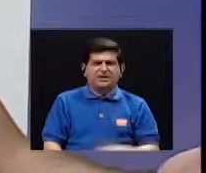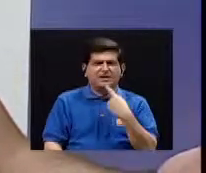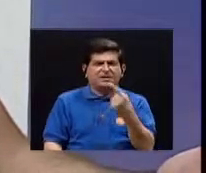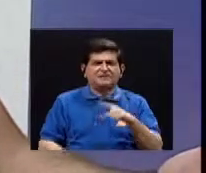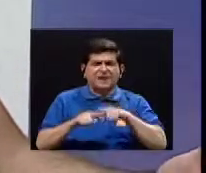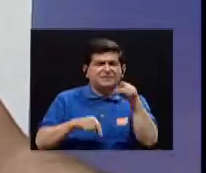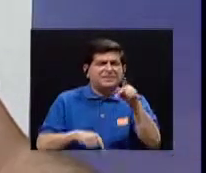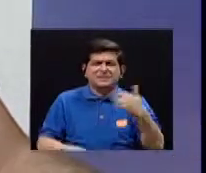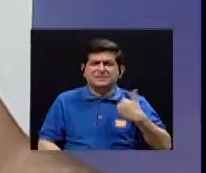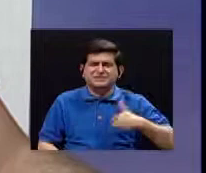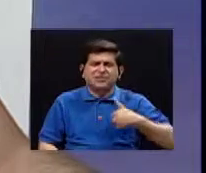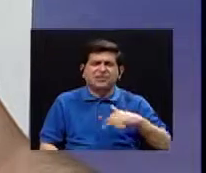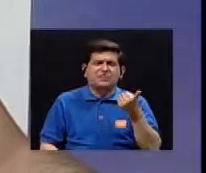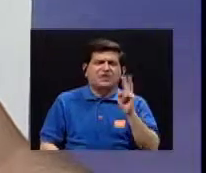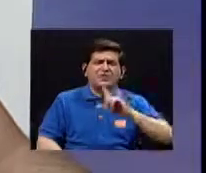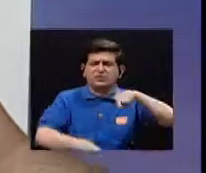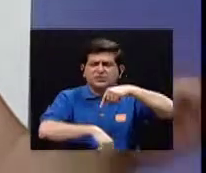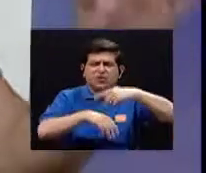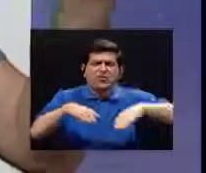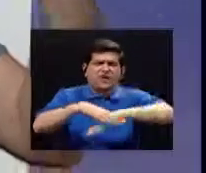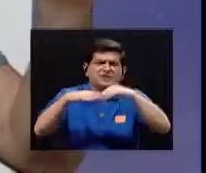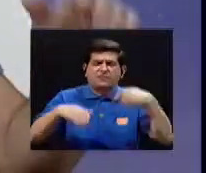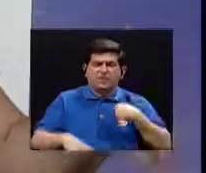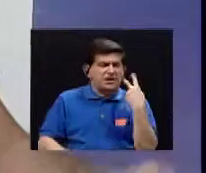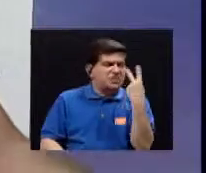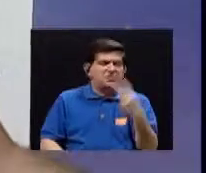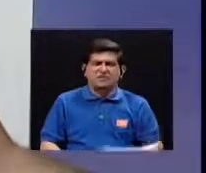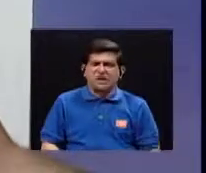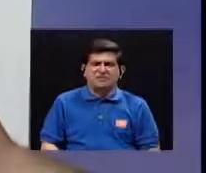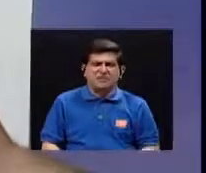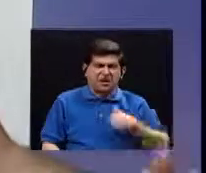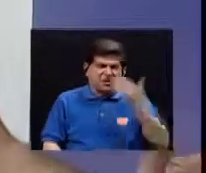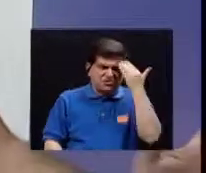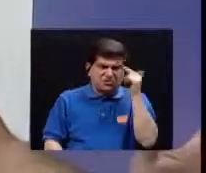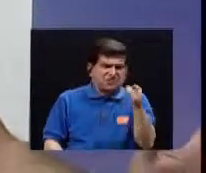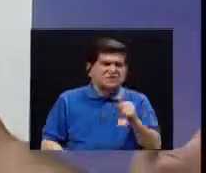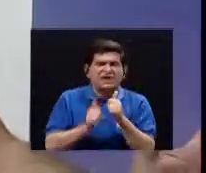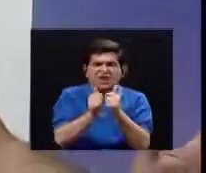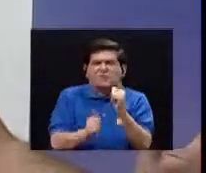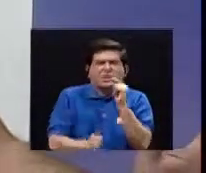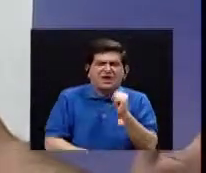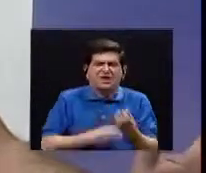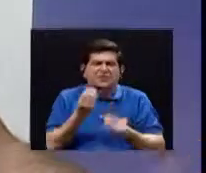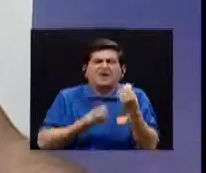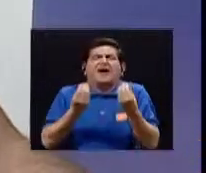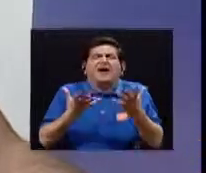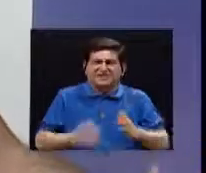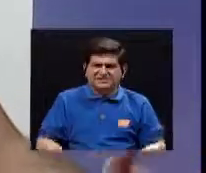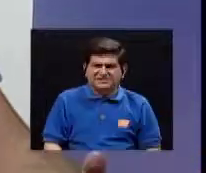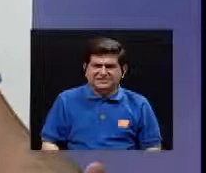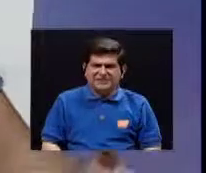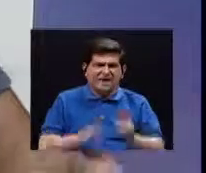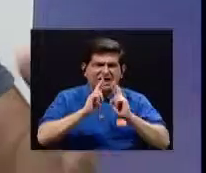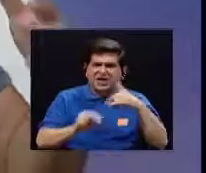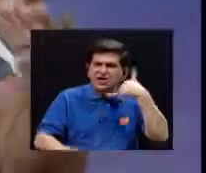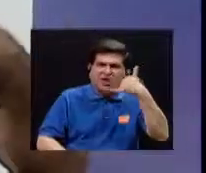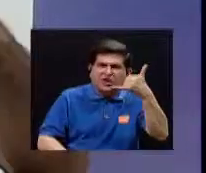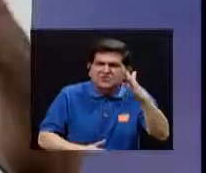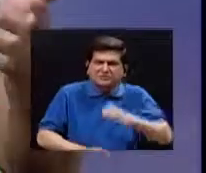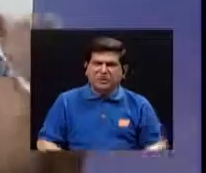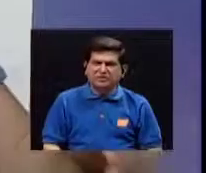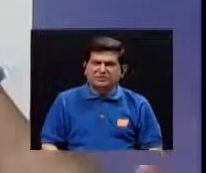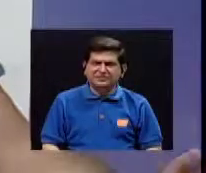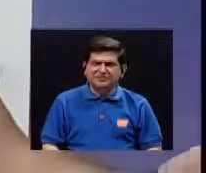ella decía pero sistema y pasa 12 horas fuera y uno ni lo ve con quién anda ni que está haciendo y bueno entonces la protesta